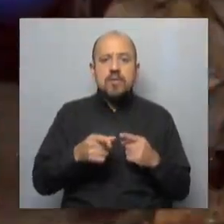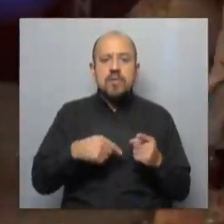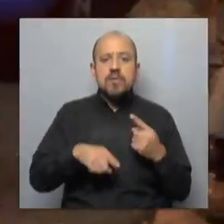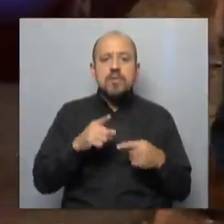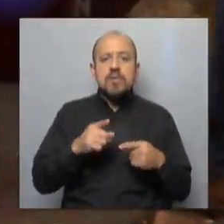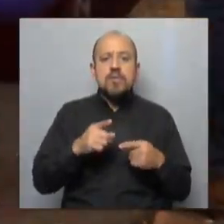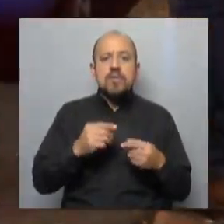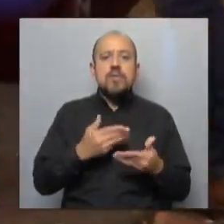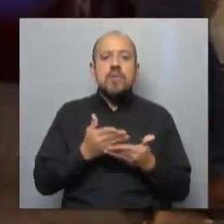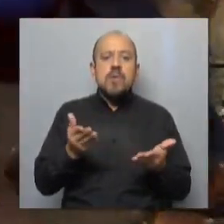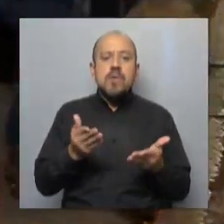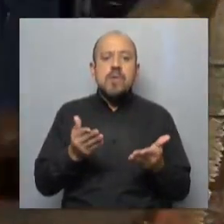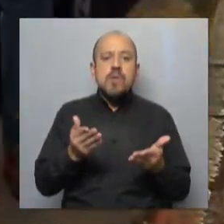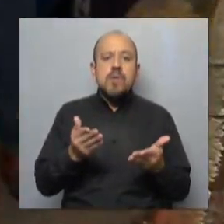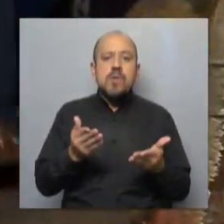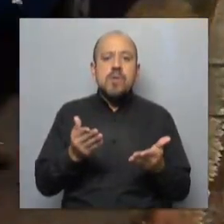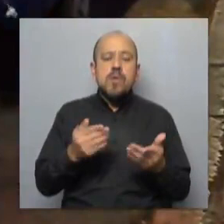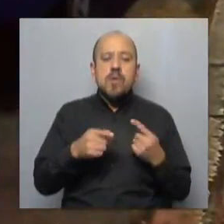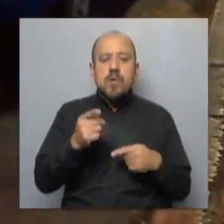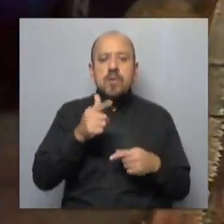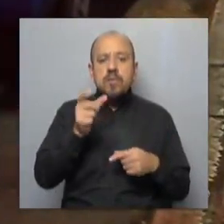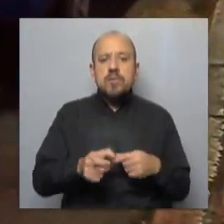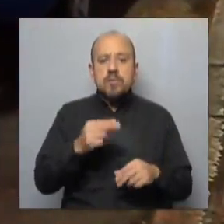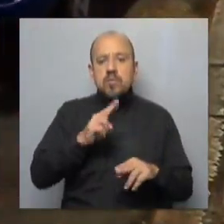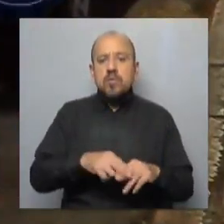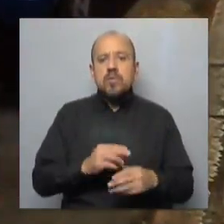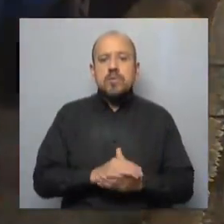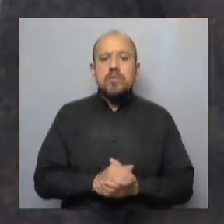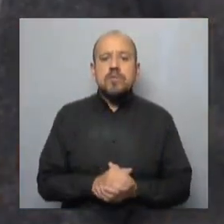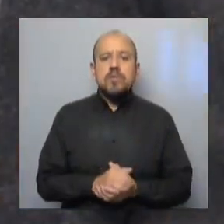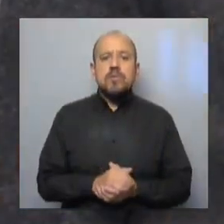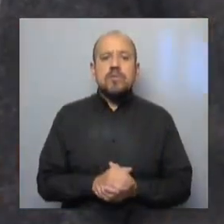presunto asesino de su hijo